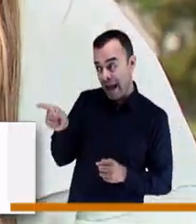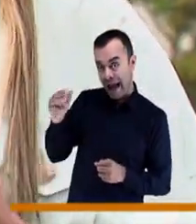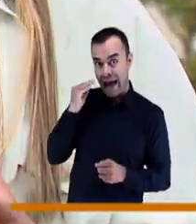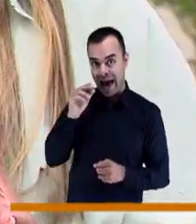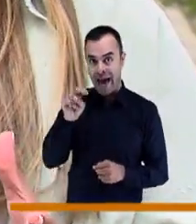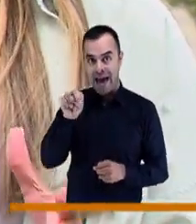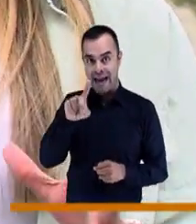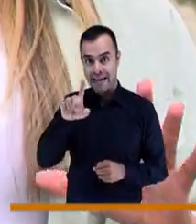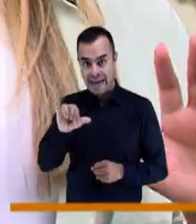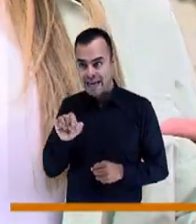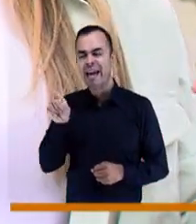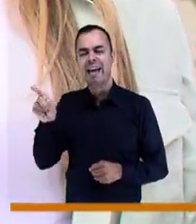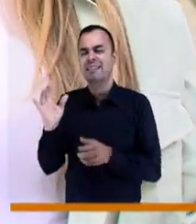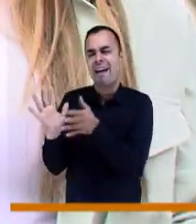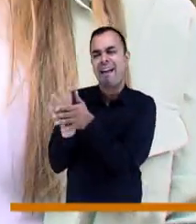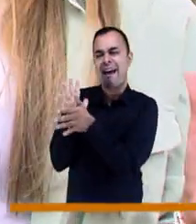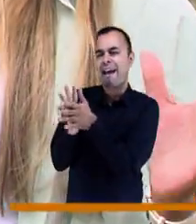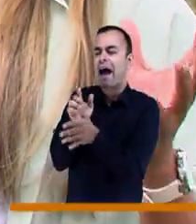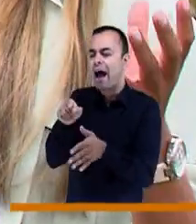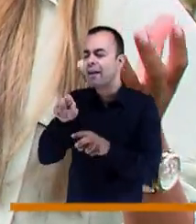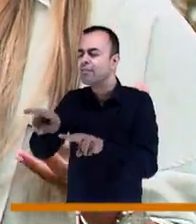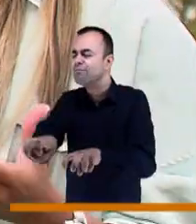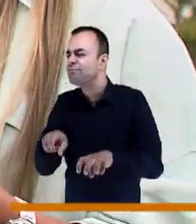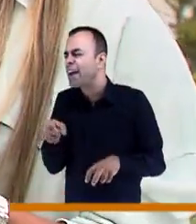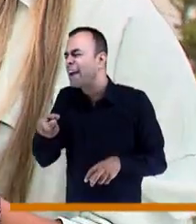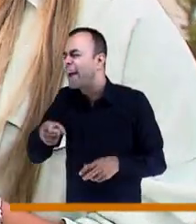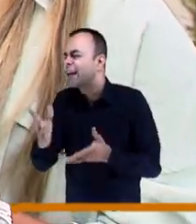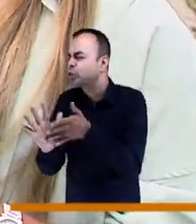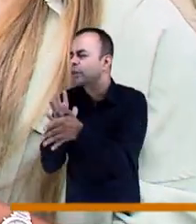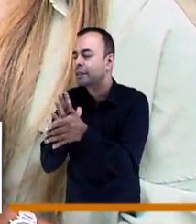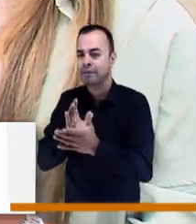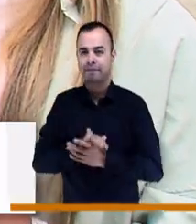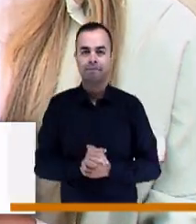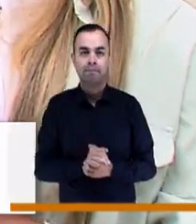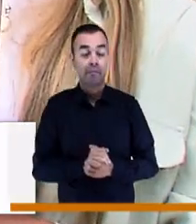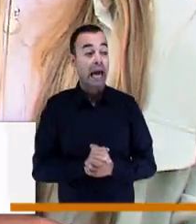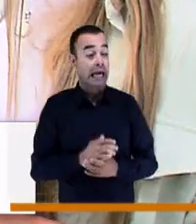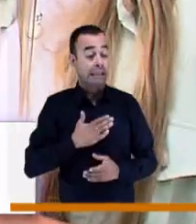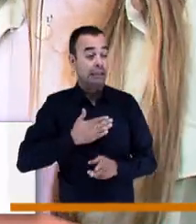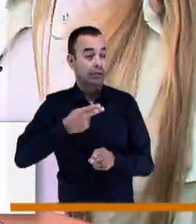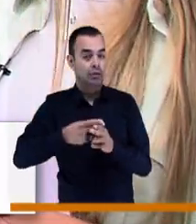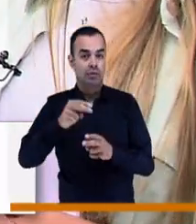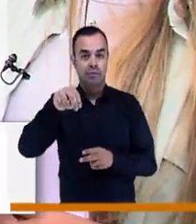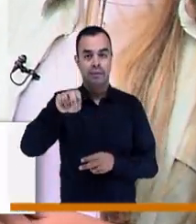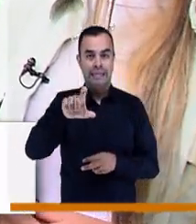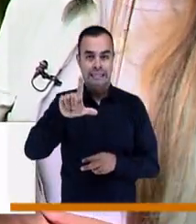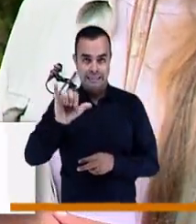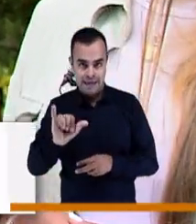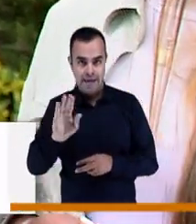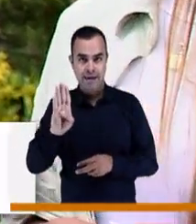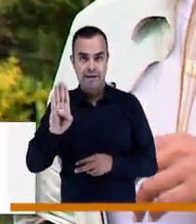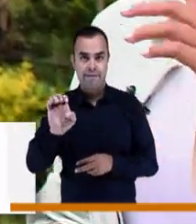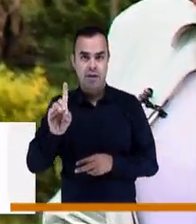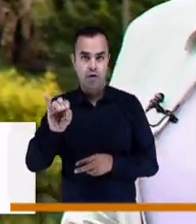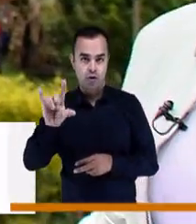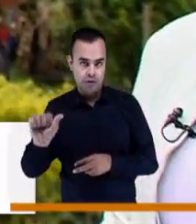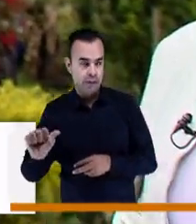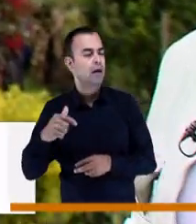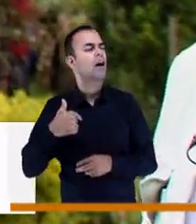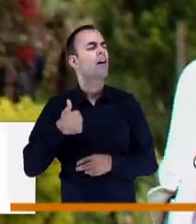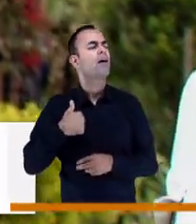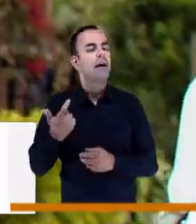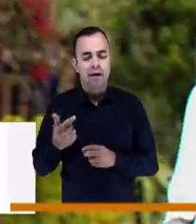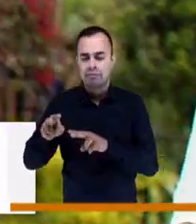Nelly bienvenida Y cuéntenos usted qué cultiva acá y qué labora con esto mi nombre Pues yo soy productora